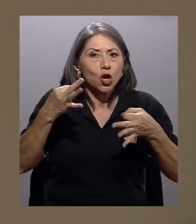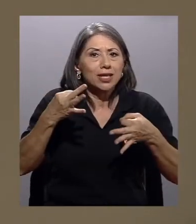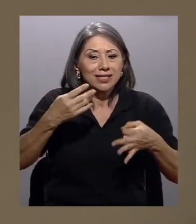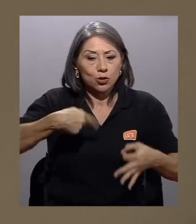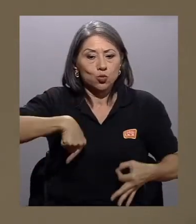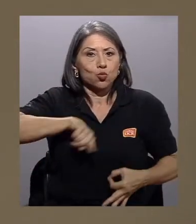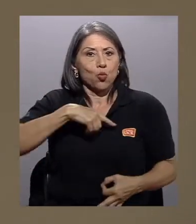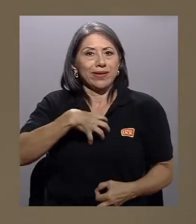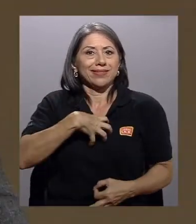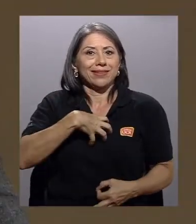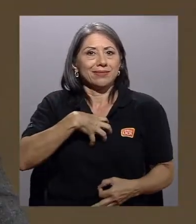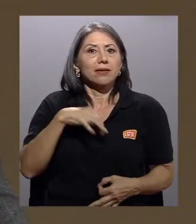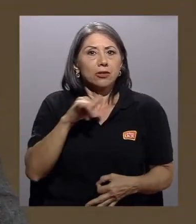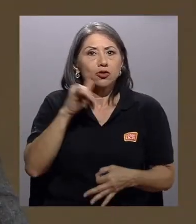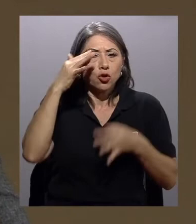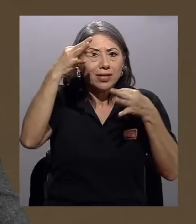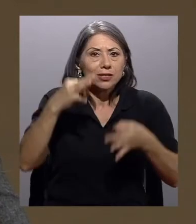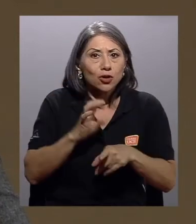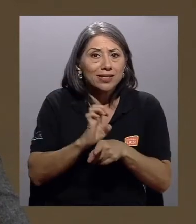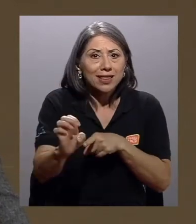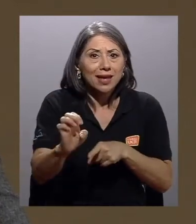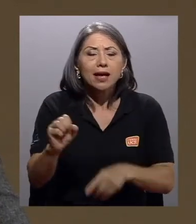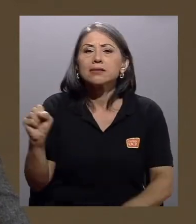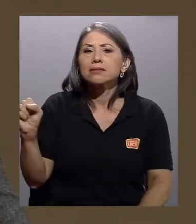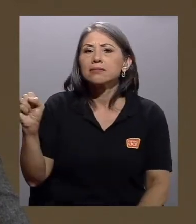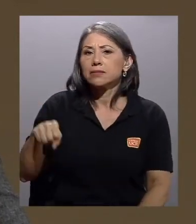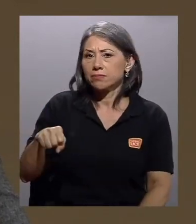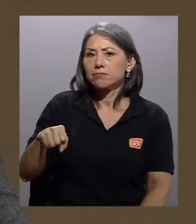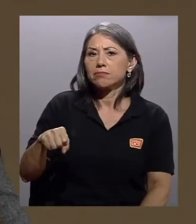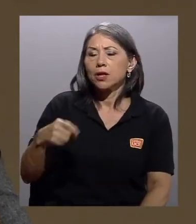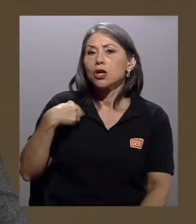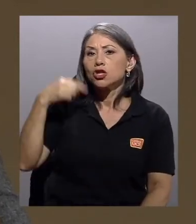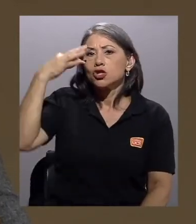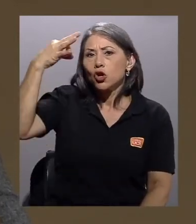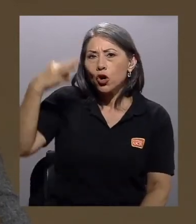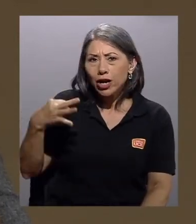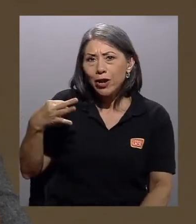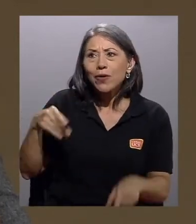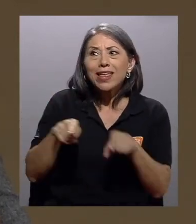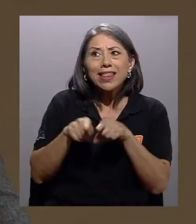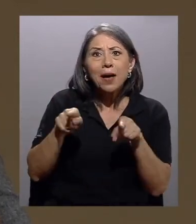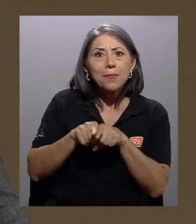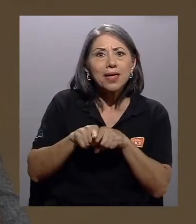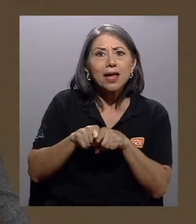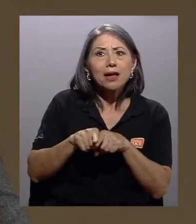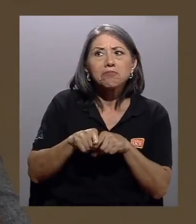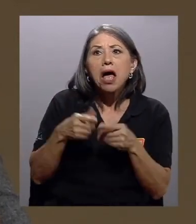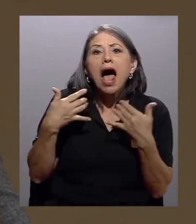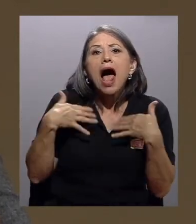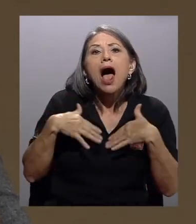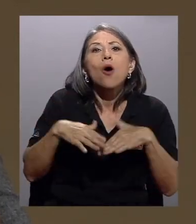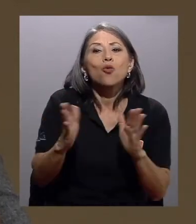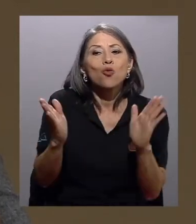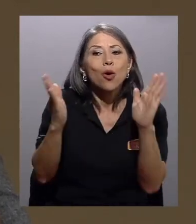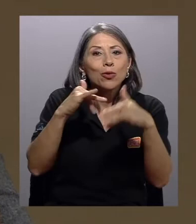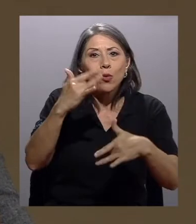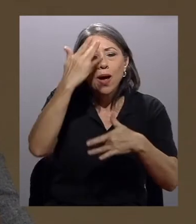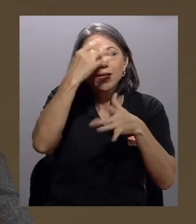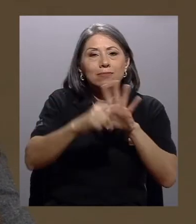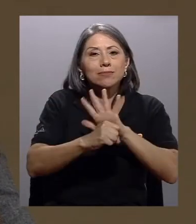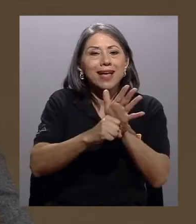decisiones éticas. Sí, claro. Yo creo que hasta fuera de tiempos de pandemia es